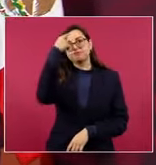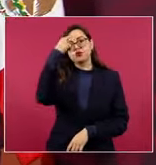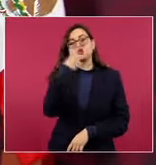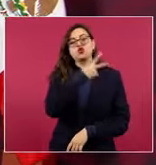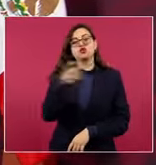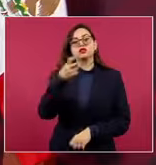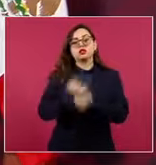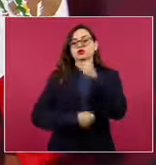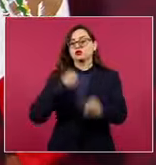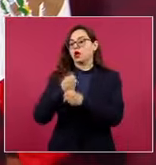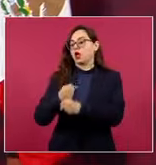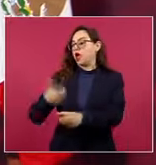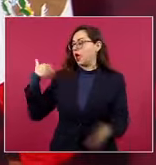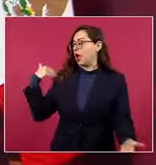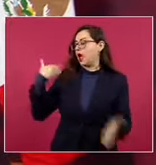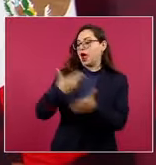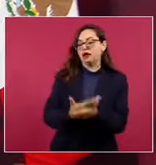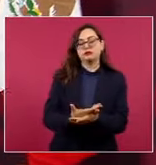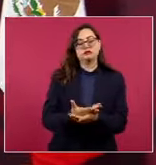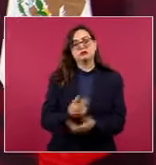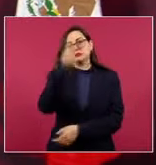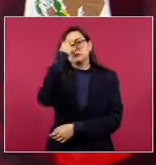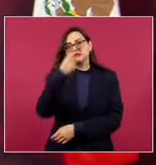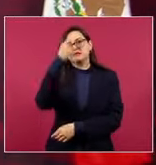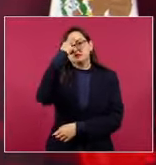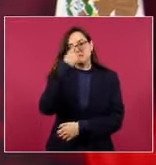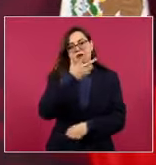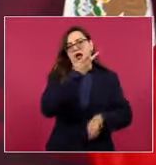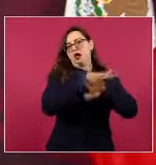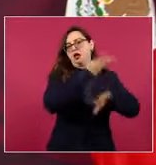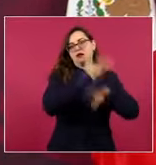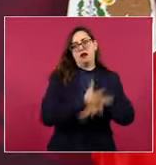Son tres cosas: integración económica,